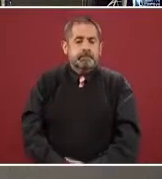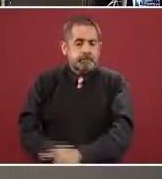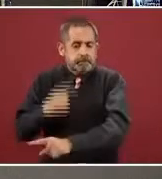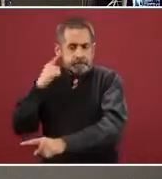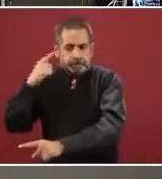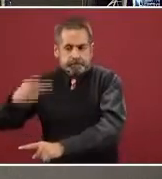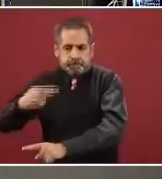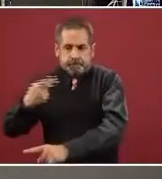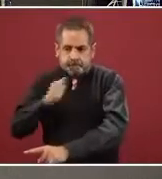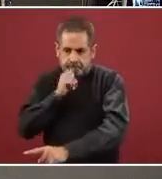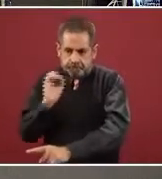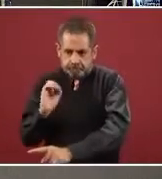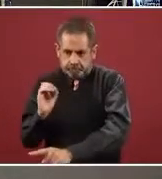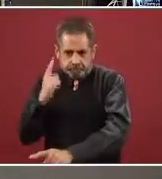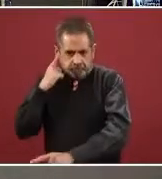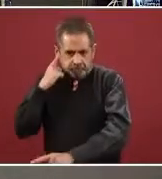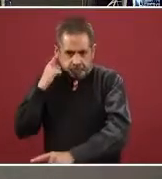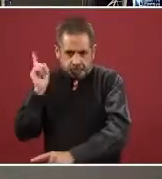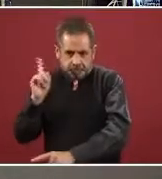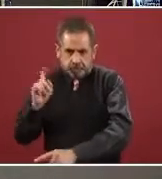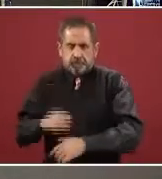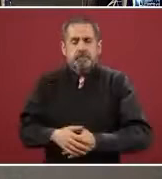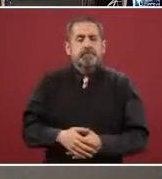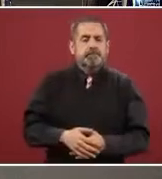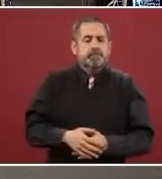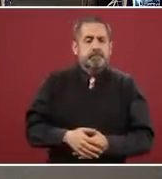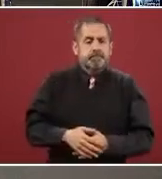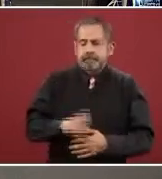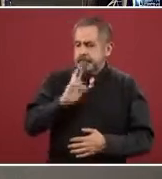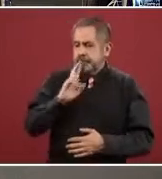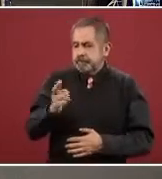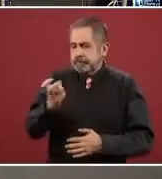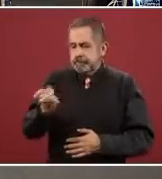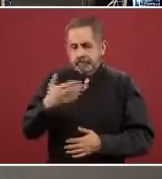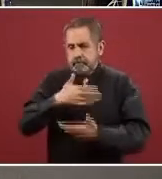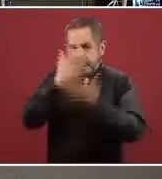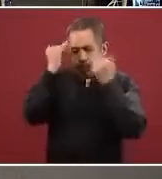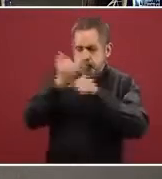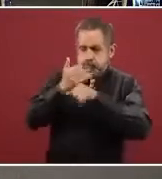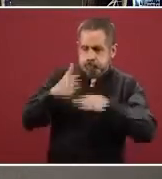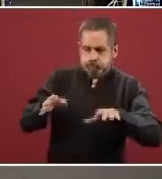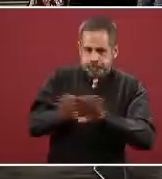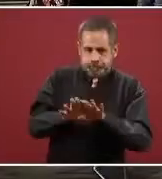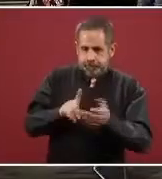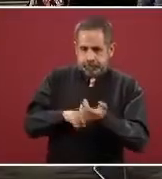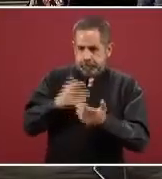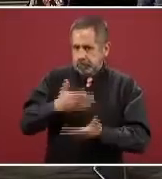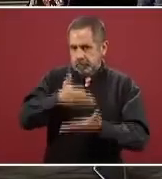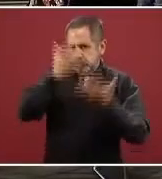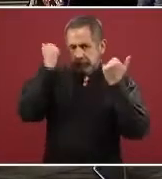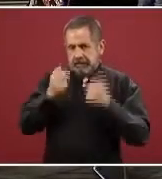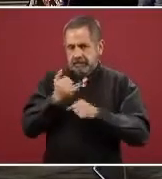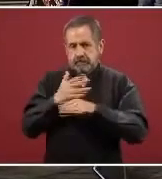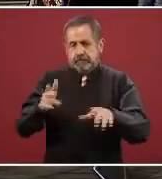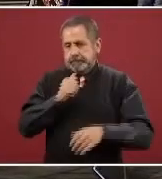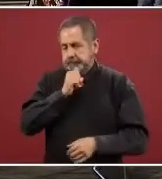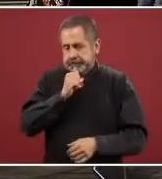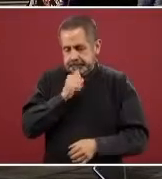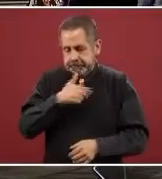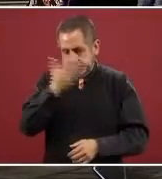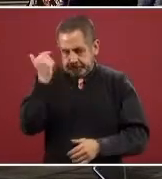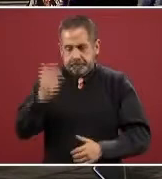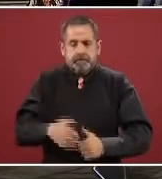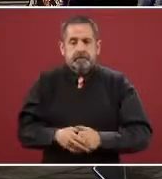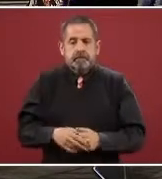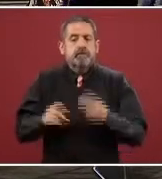No tendría esa información. No sé si lo hayan puesto sobre la mesa de acuerdos y compromisos de esta última, pero no lo tenemos.